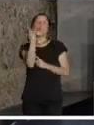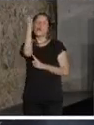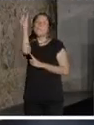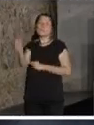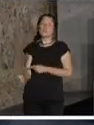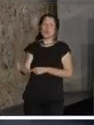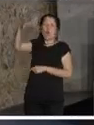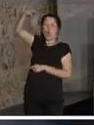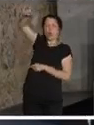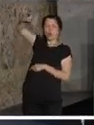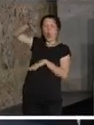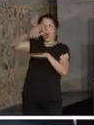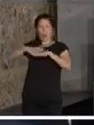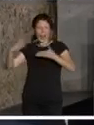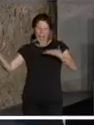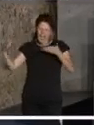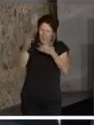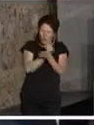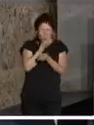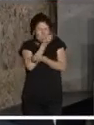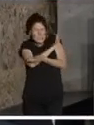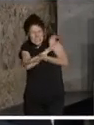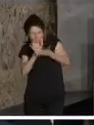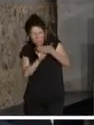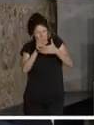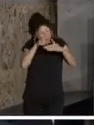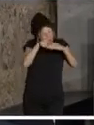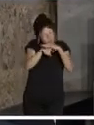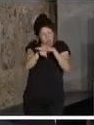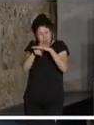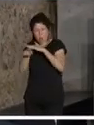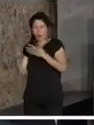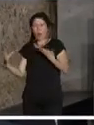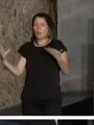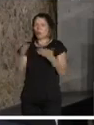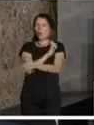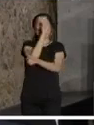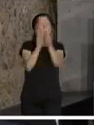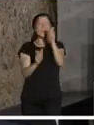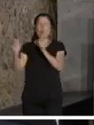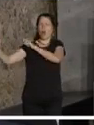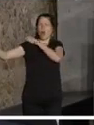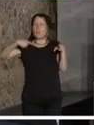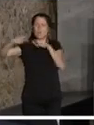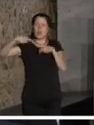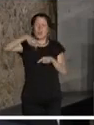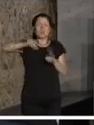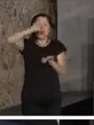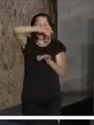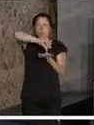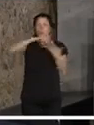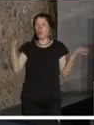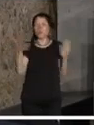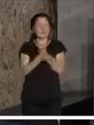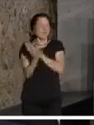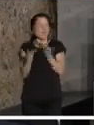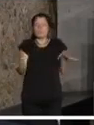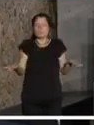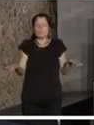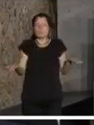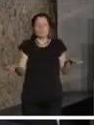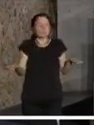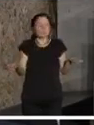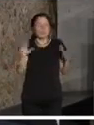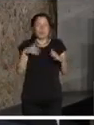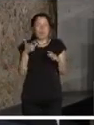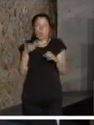a una persona para tramitar todos esos informes de arraigo de todas las personas migrantes que hay en esta ciudad con lo cual está convirtiendo